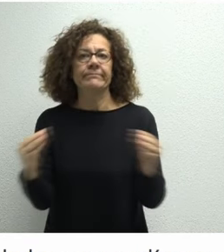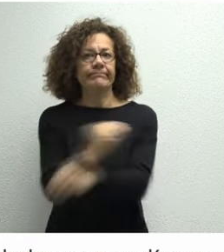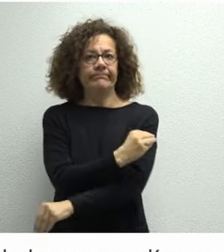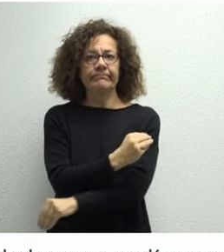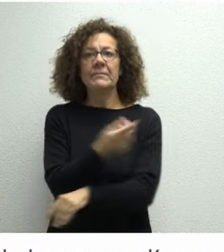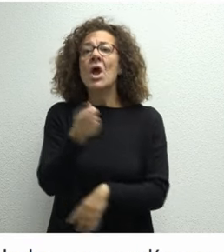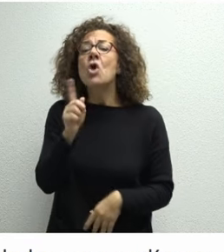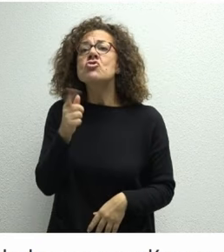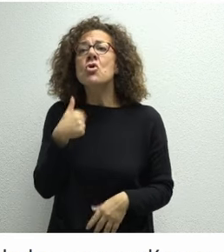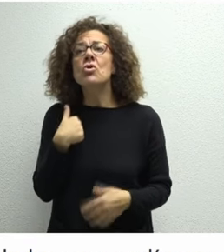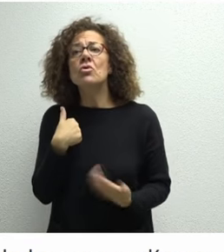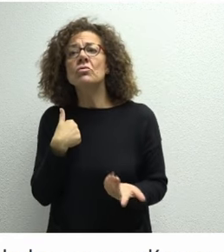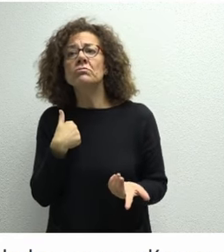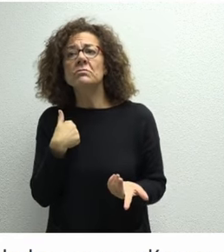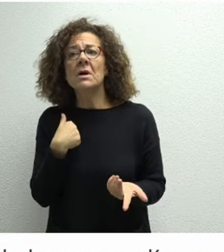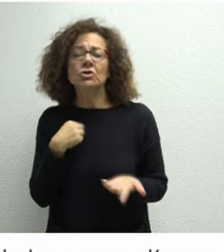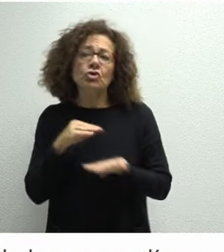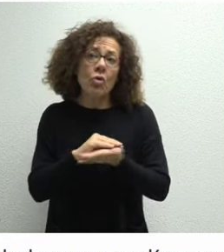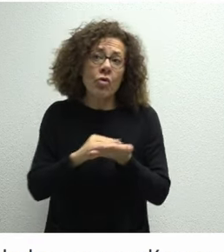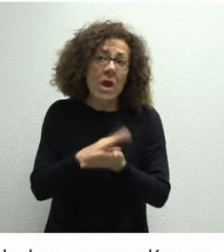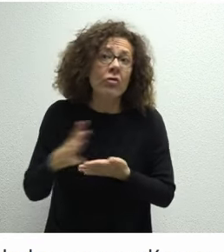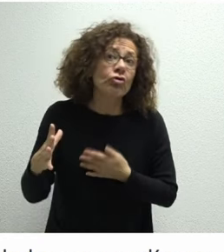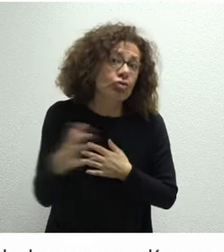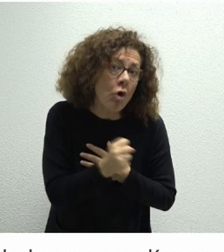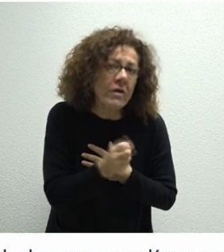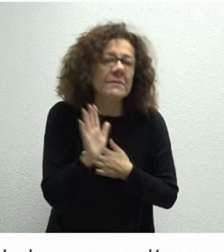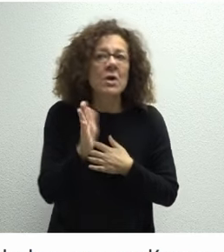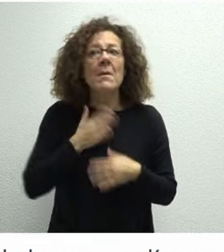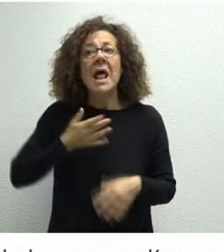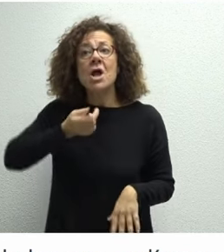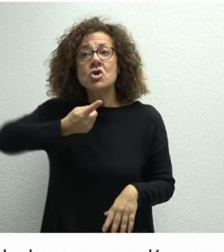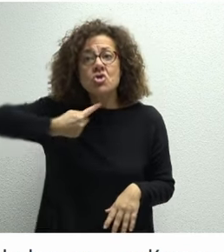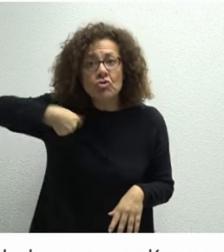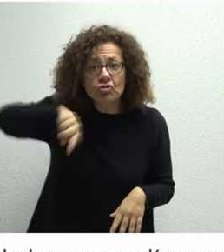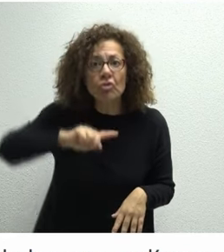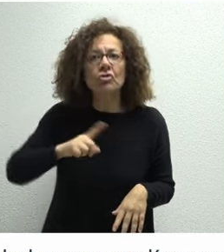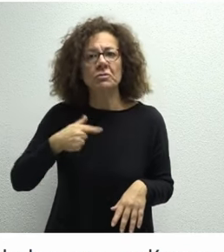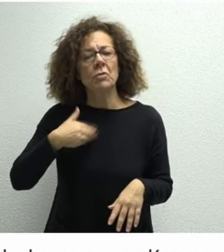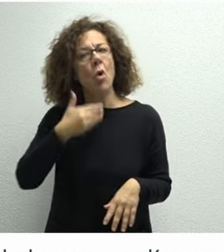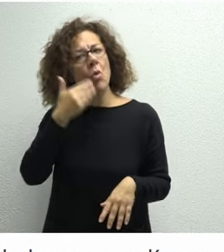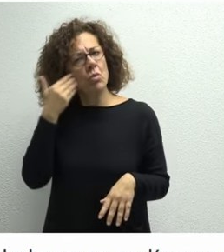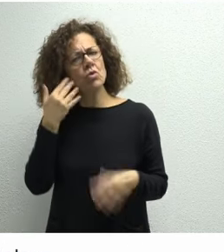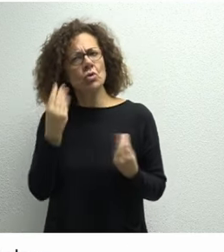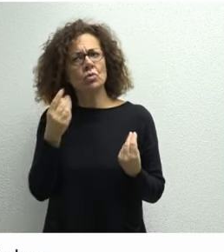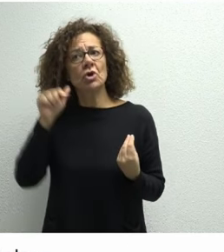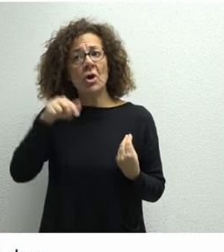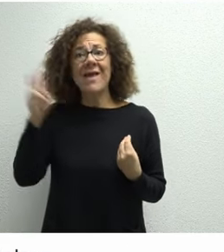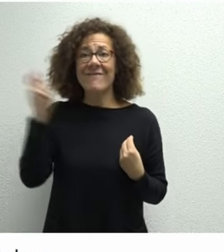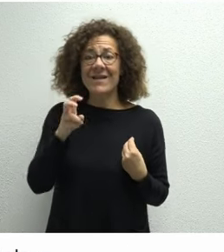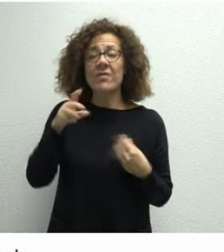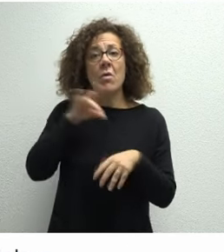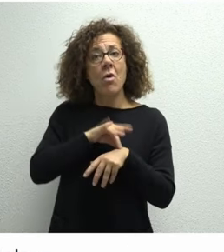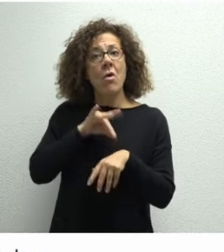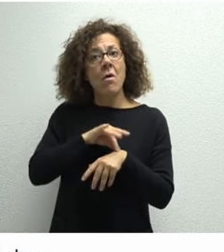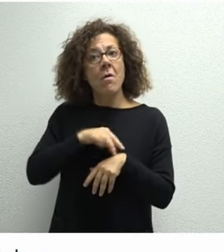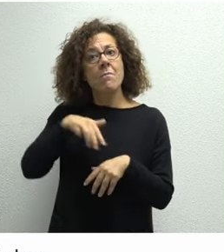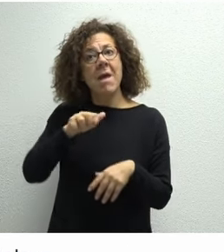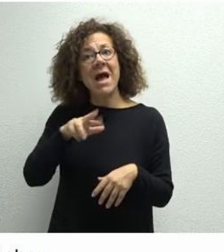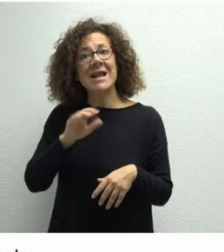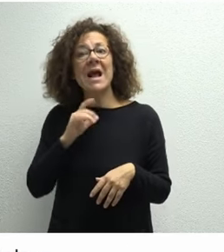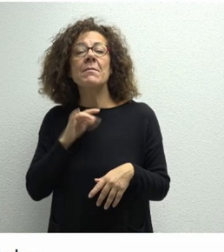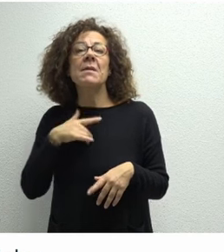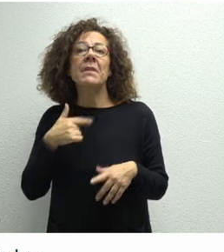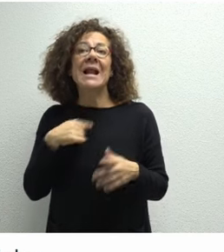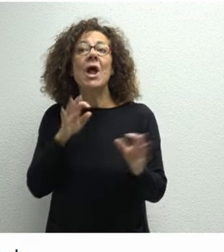No es que las hayamos solventado todas pero para nosotros estamos muy orgullosos de que hoy esté aquí maric Carmen o que consigamos tener la